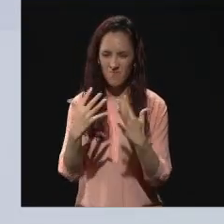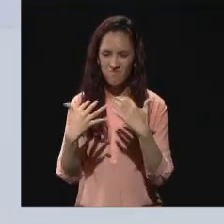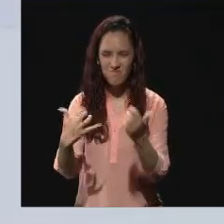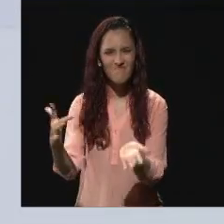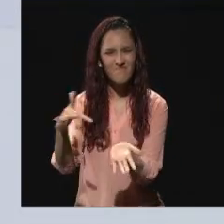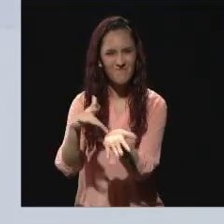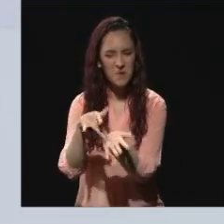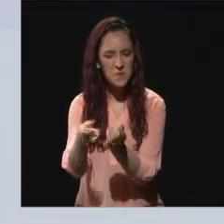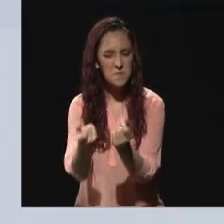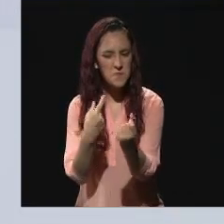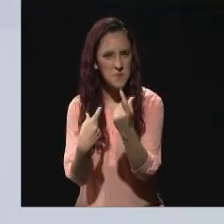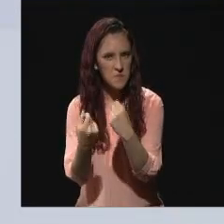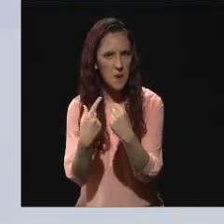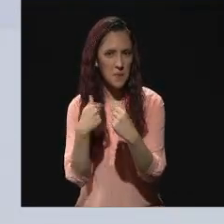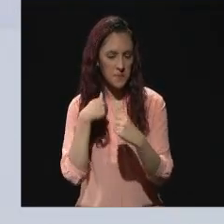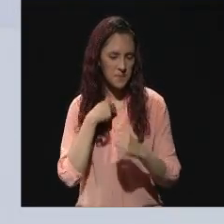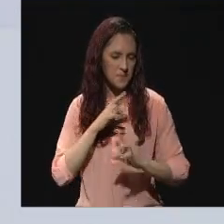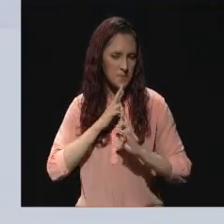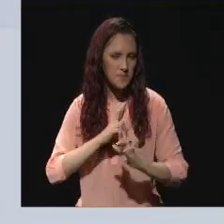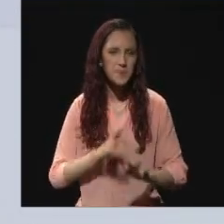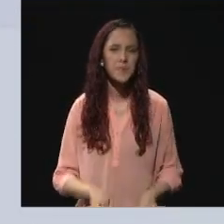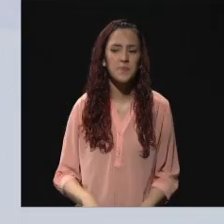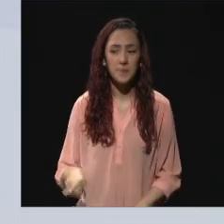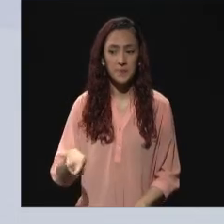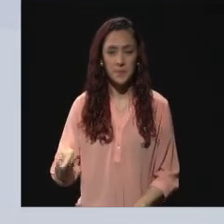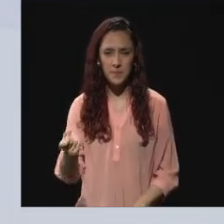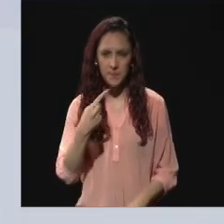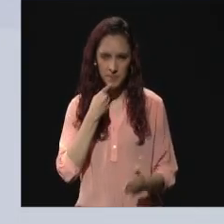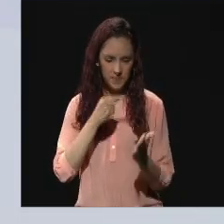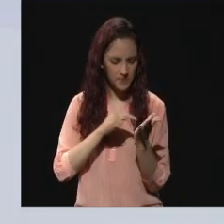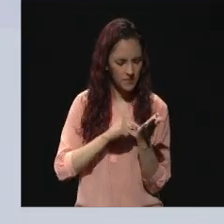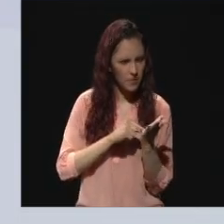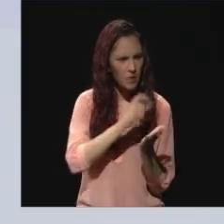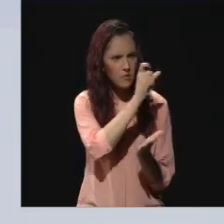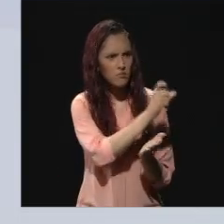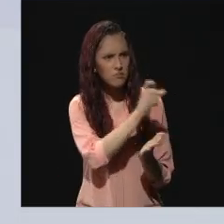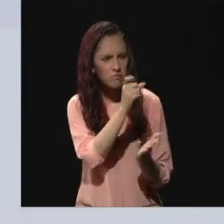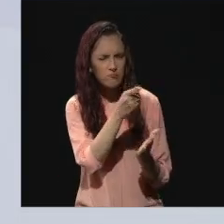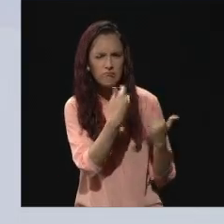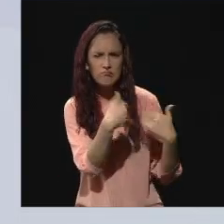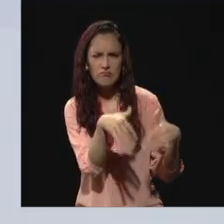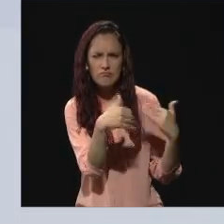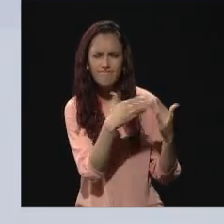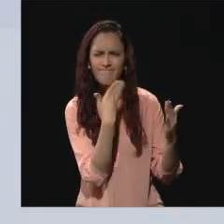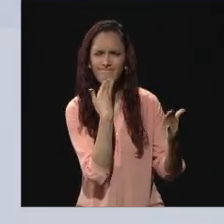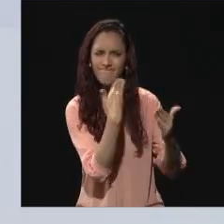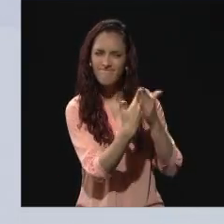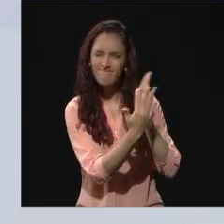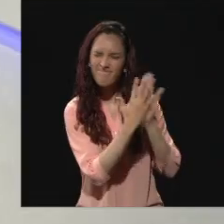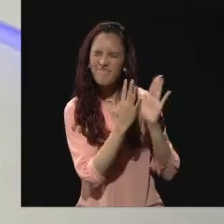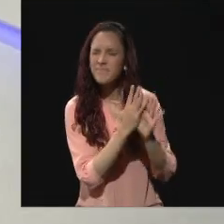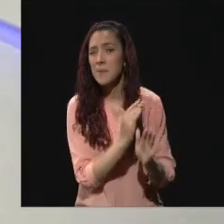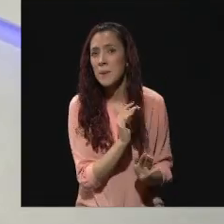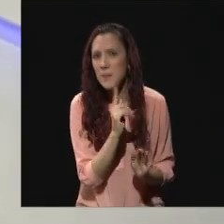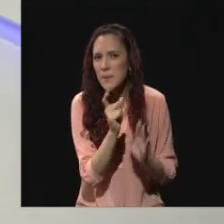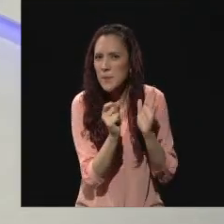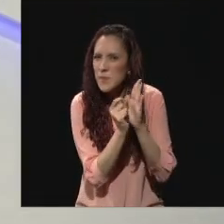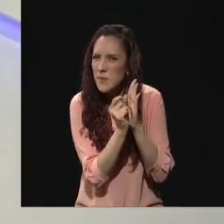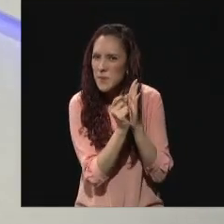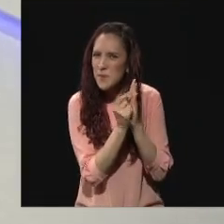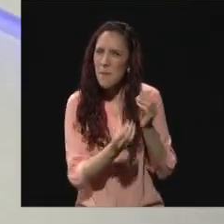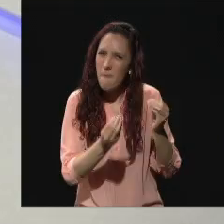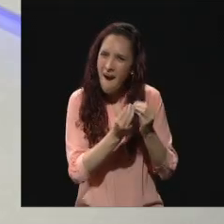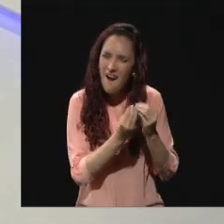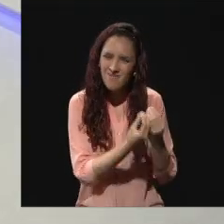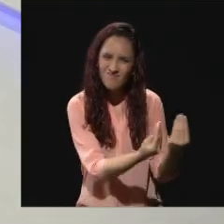pequeño comentario el comentario dice así señores comisionados yo agradezco toda su información pero me gustaría que no siguieran